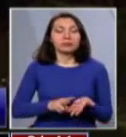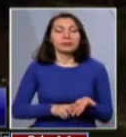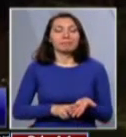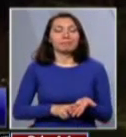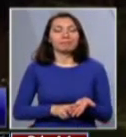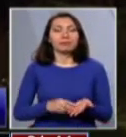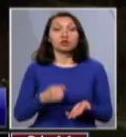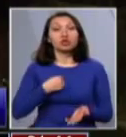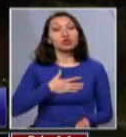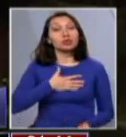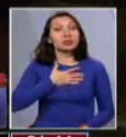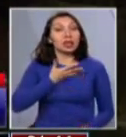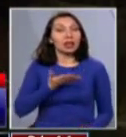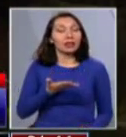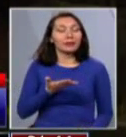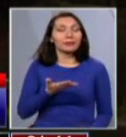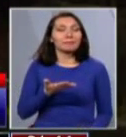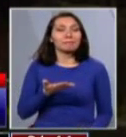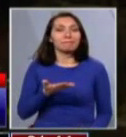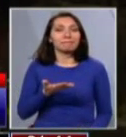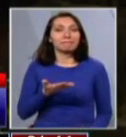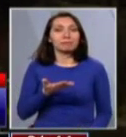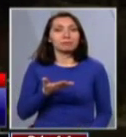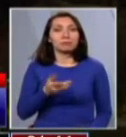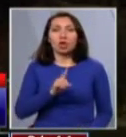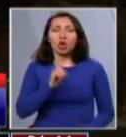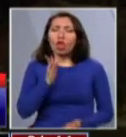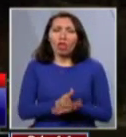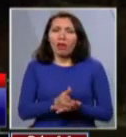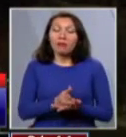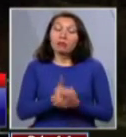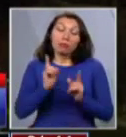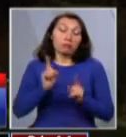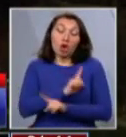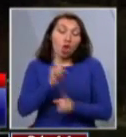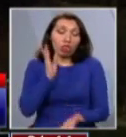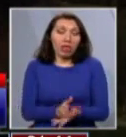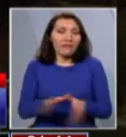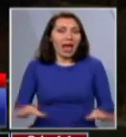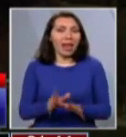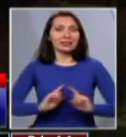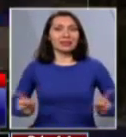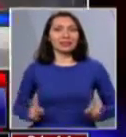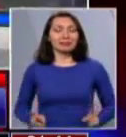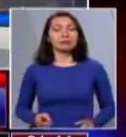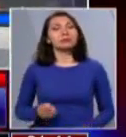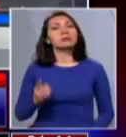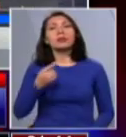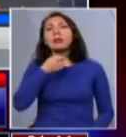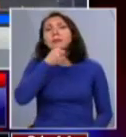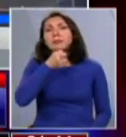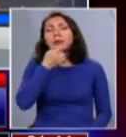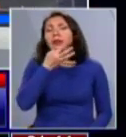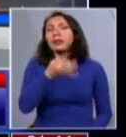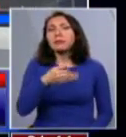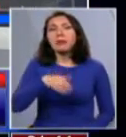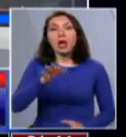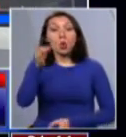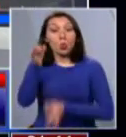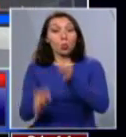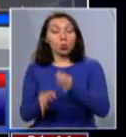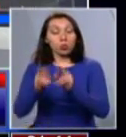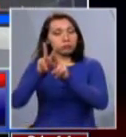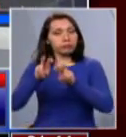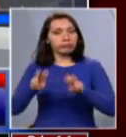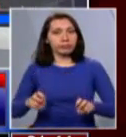yo siento digamos que lo que no se debe no se debe no más y más allá de lo que determine finalmente la investigación judicial desde